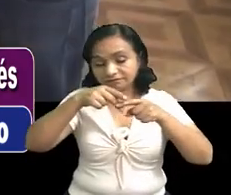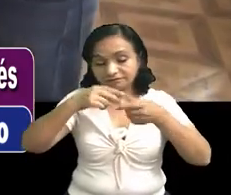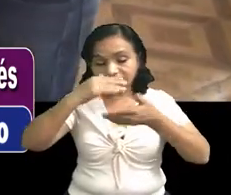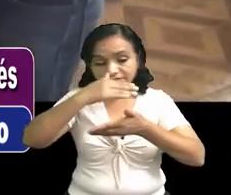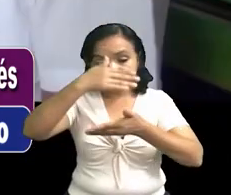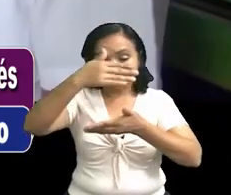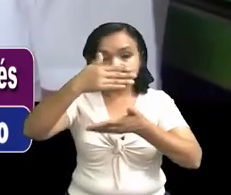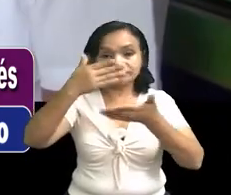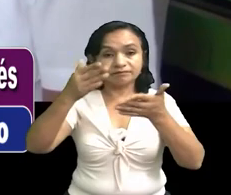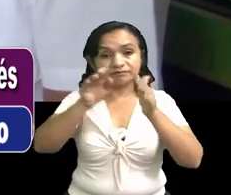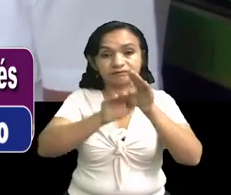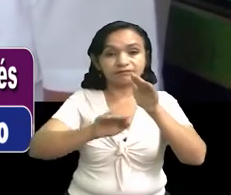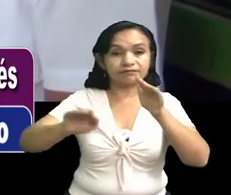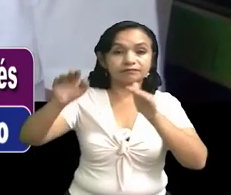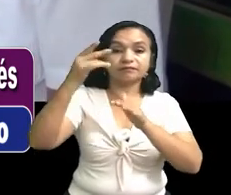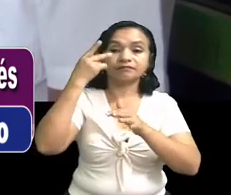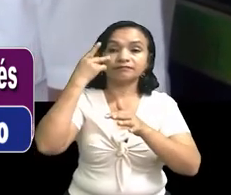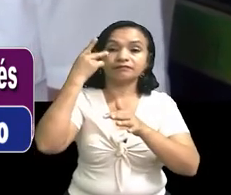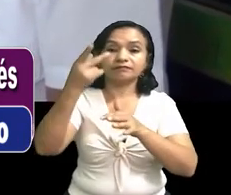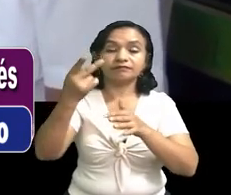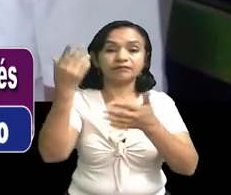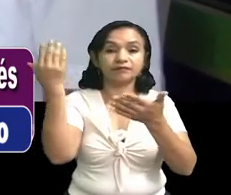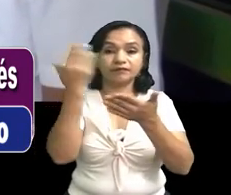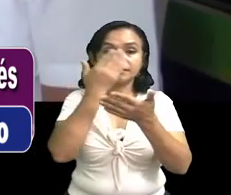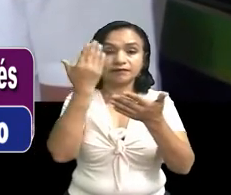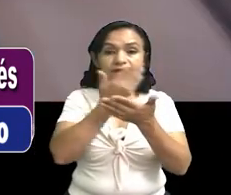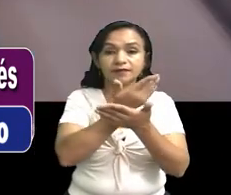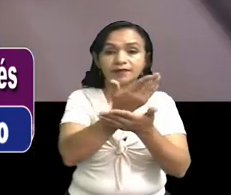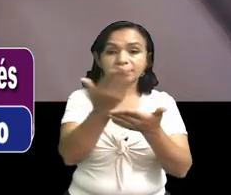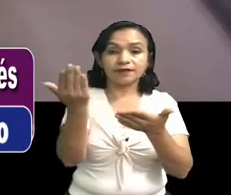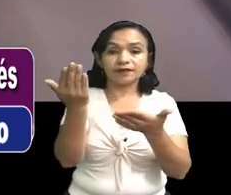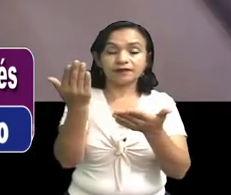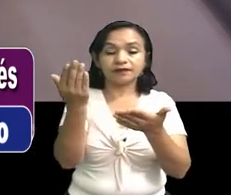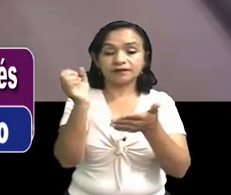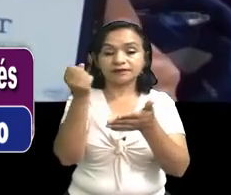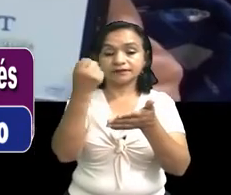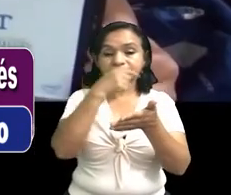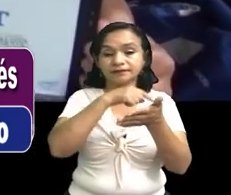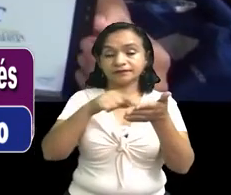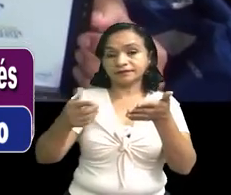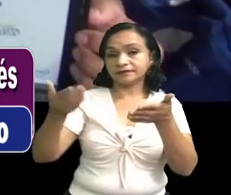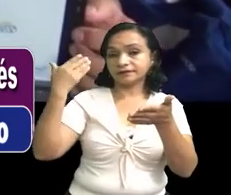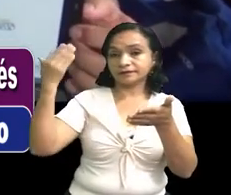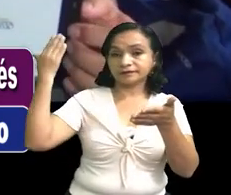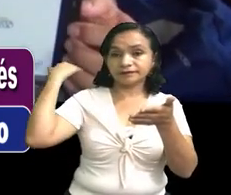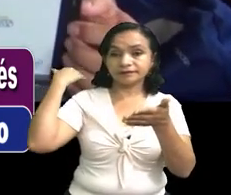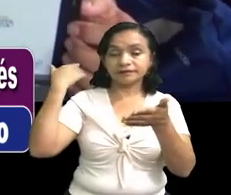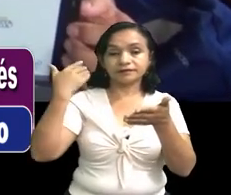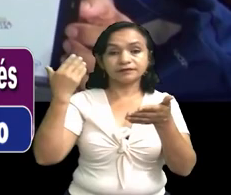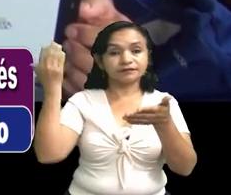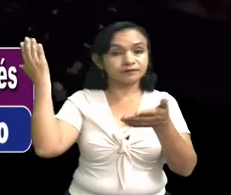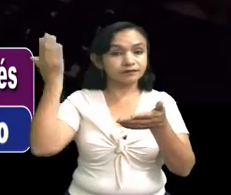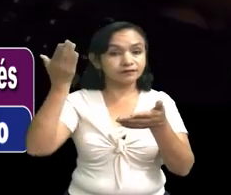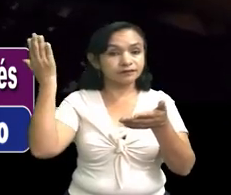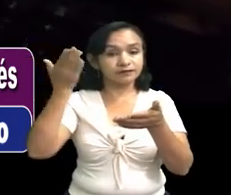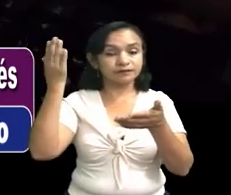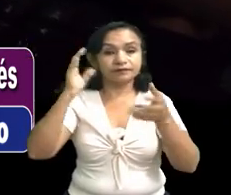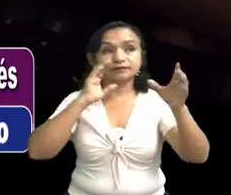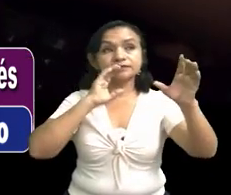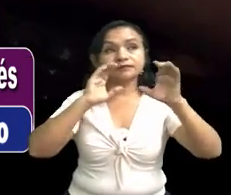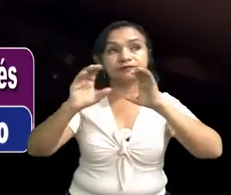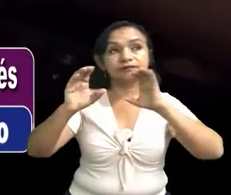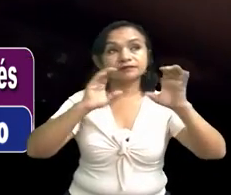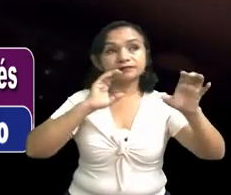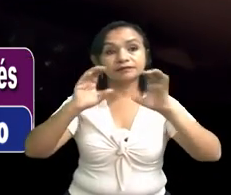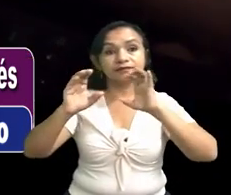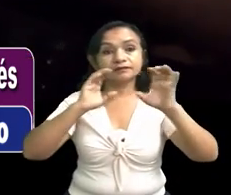esto se ve mucho más allá, porque los estudiantes recientemente, hace una semana y dos semanas, hicieron el congreso de comunicación